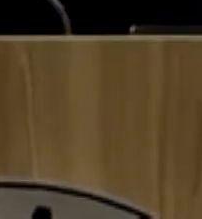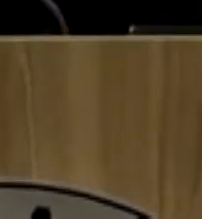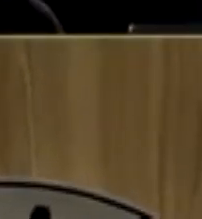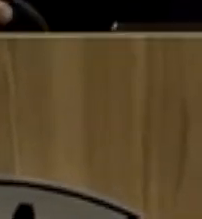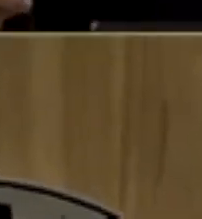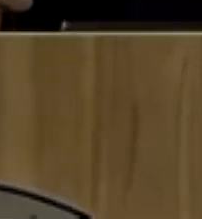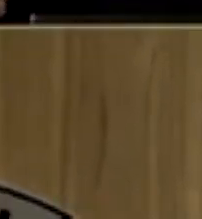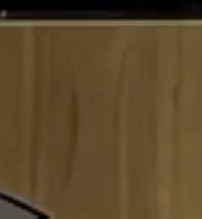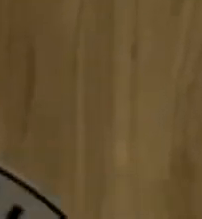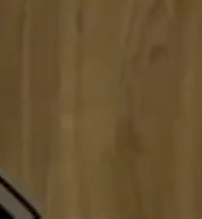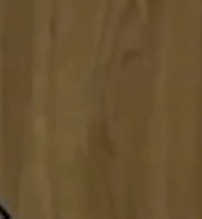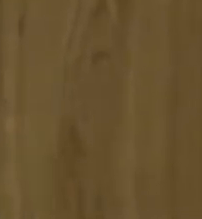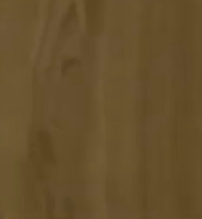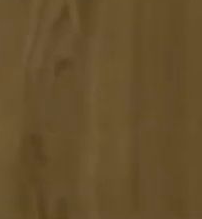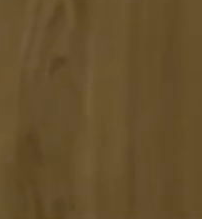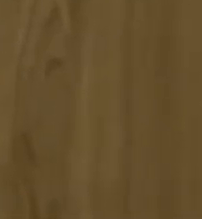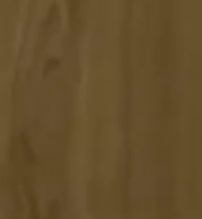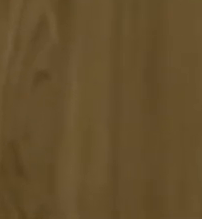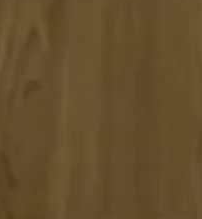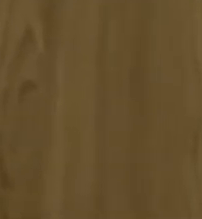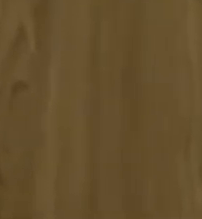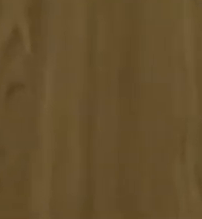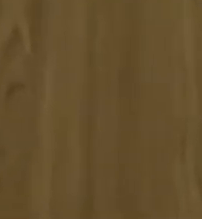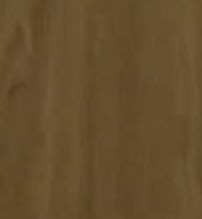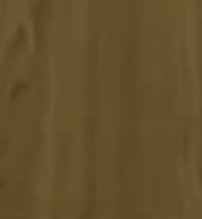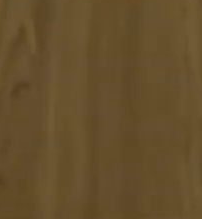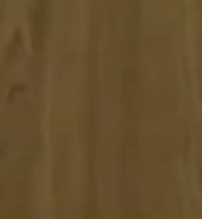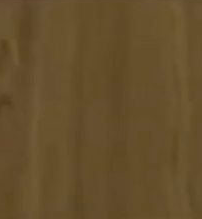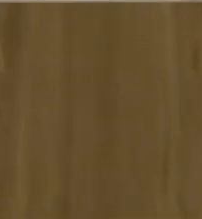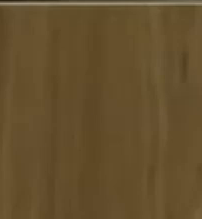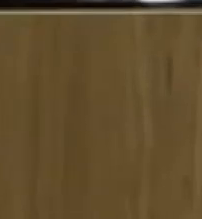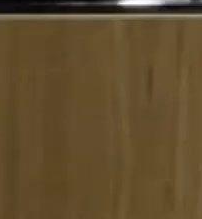hablar. Entonces tiene la palabra. Muchas gracias, Mario.